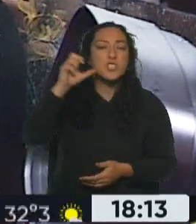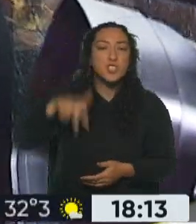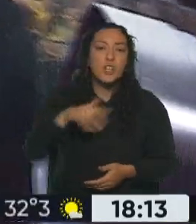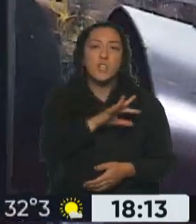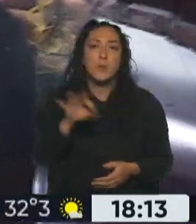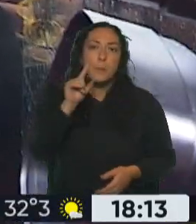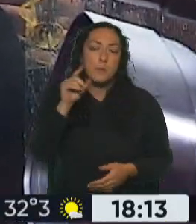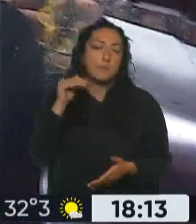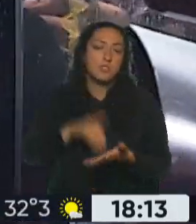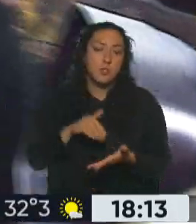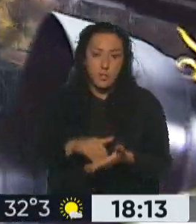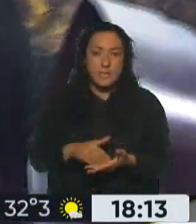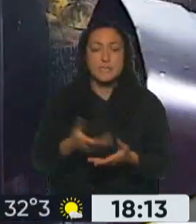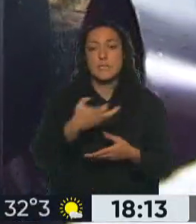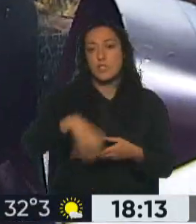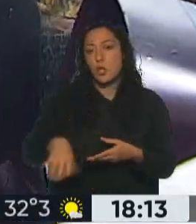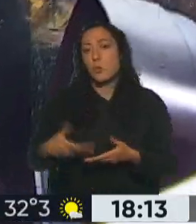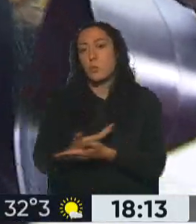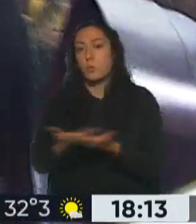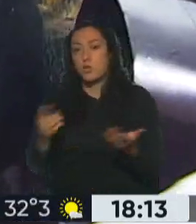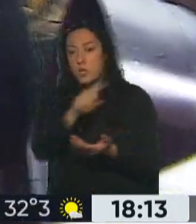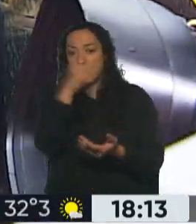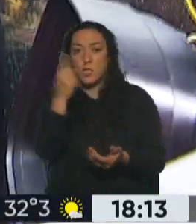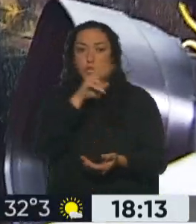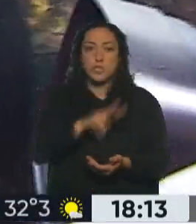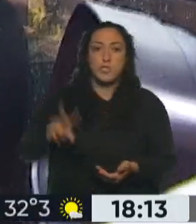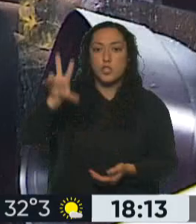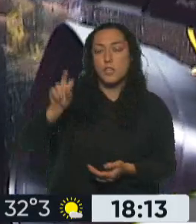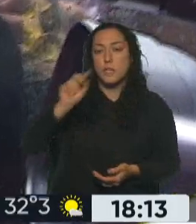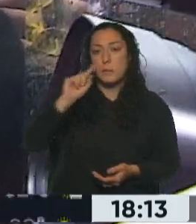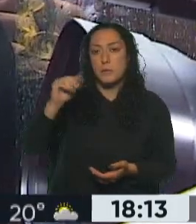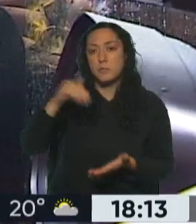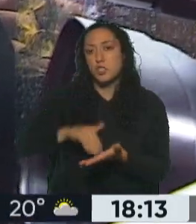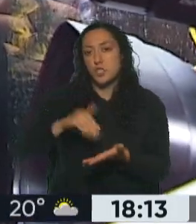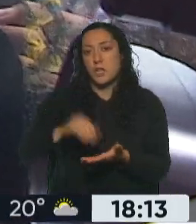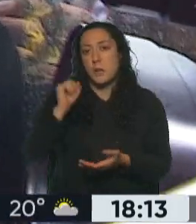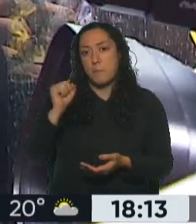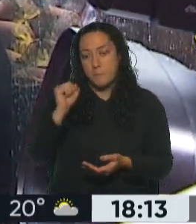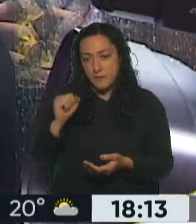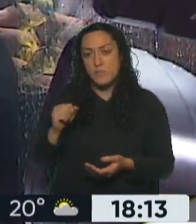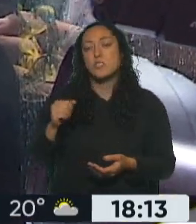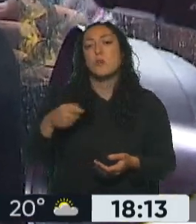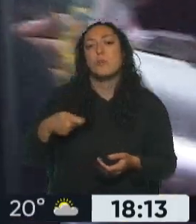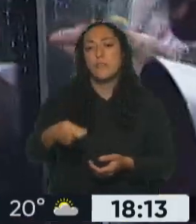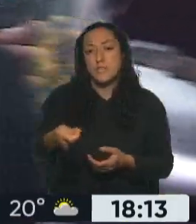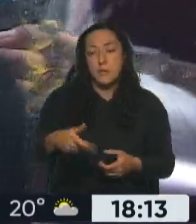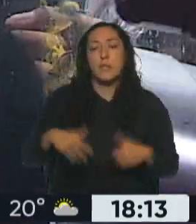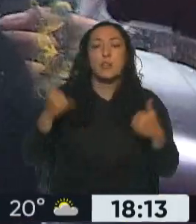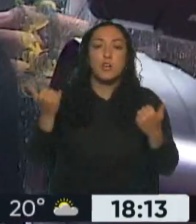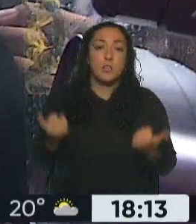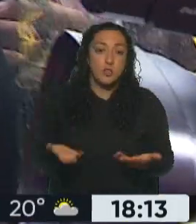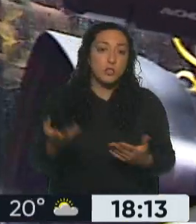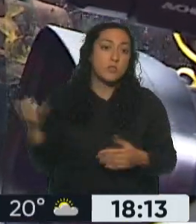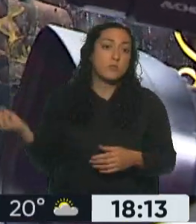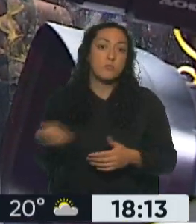1.530.000 millones, consiguiendo para el sector público nacional 230.000 millones de pesos netos de financiamiento, lo cual era